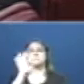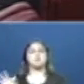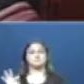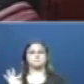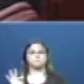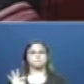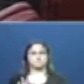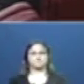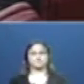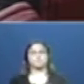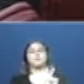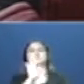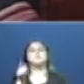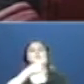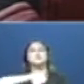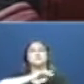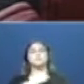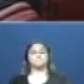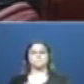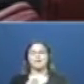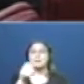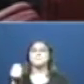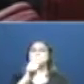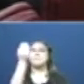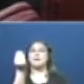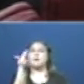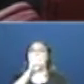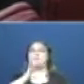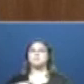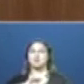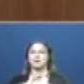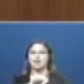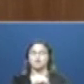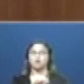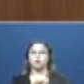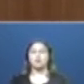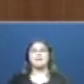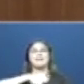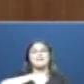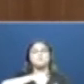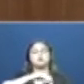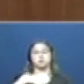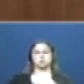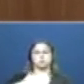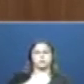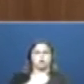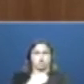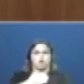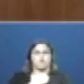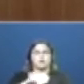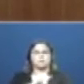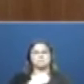y también introduciremos otras mejoras en el impuesto sobre sucesiones y donaciones así como el de transmisiones